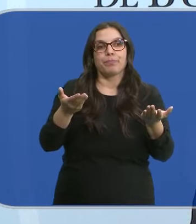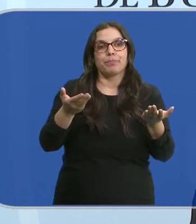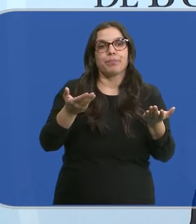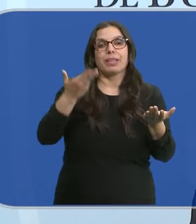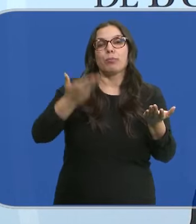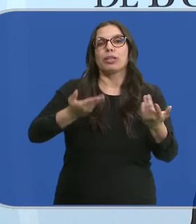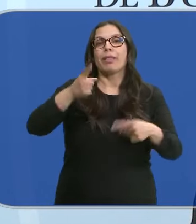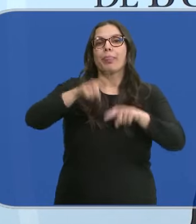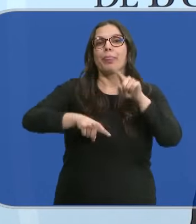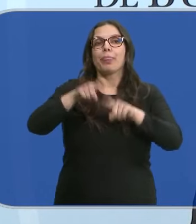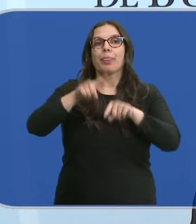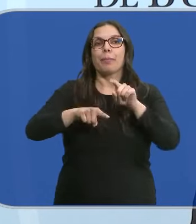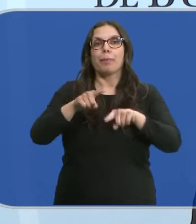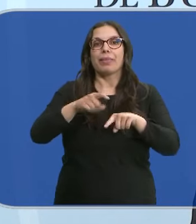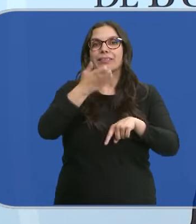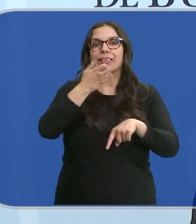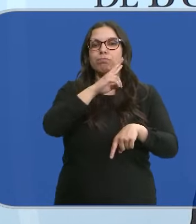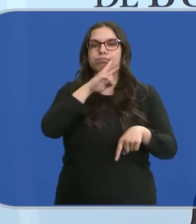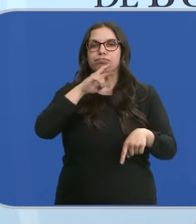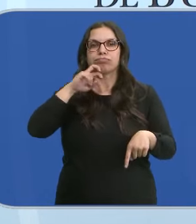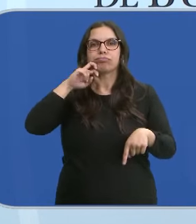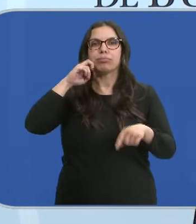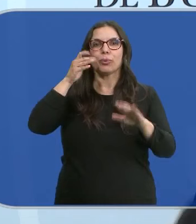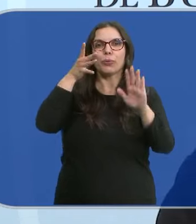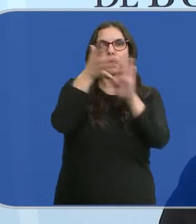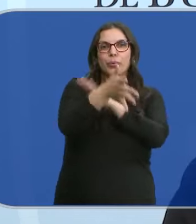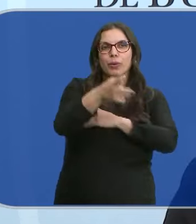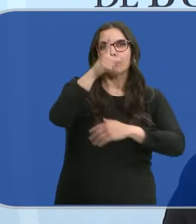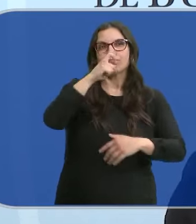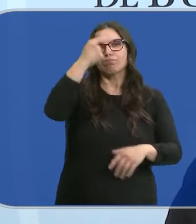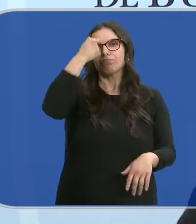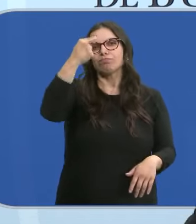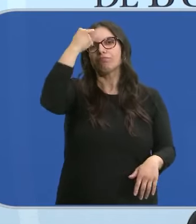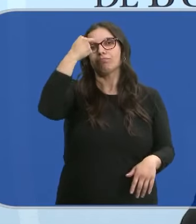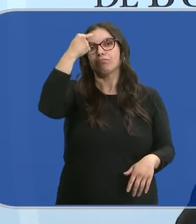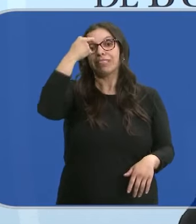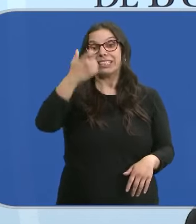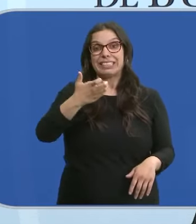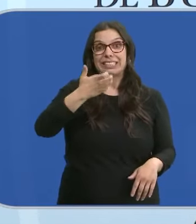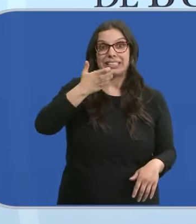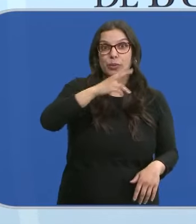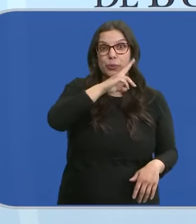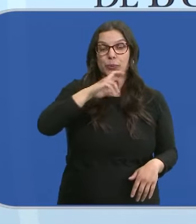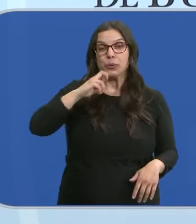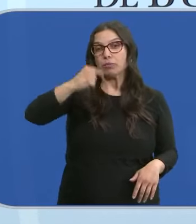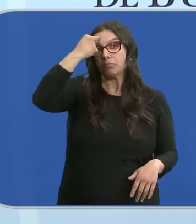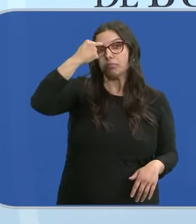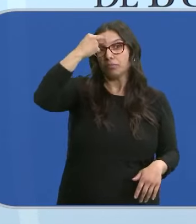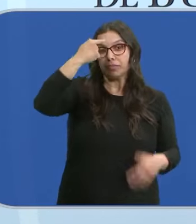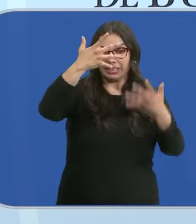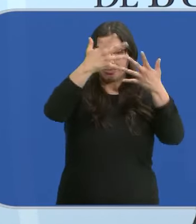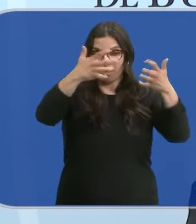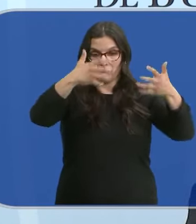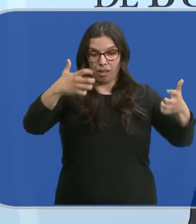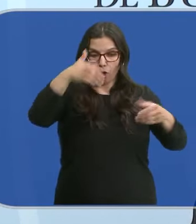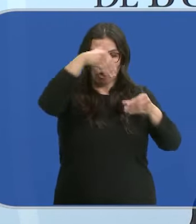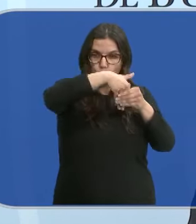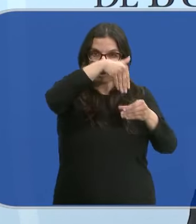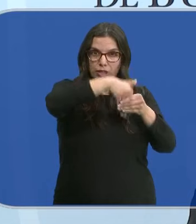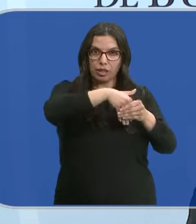la da también su permanencia, porque su permanencia quiere decir que el fondo que hay allí, lo que está